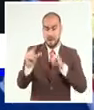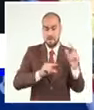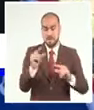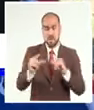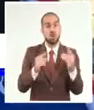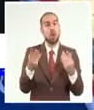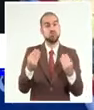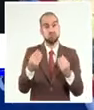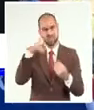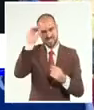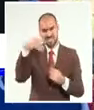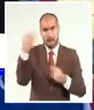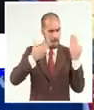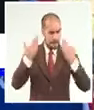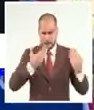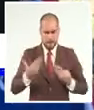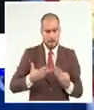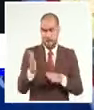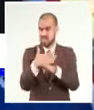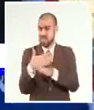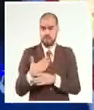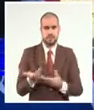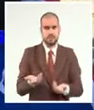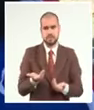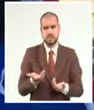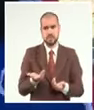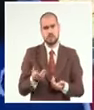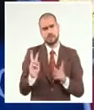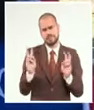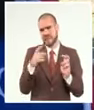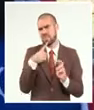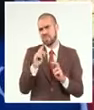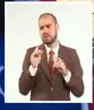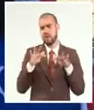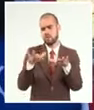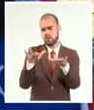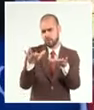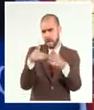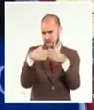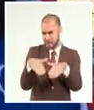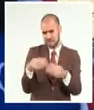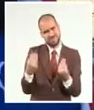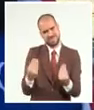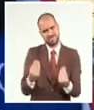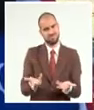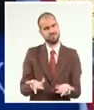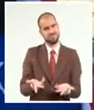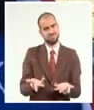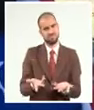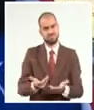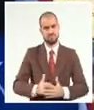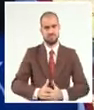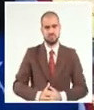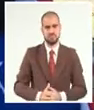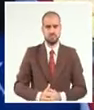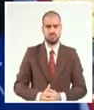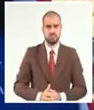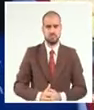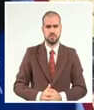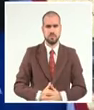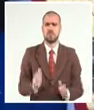recibieron golpes de la supuesta marcha pacífica, porque no le podemos decir que una marcha pacífica. Hasta más, tenemos